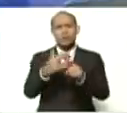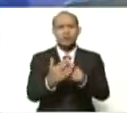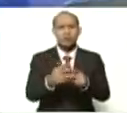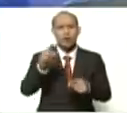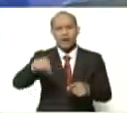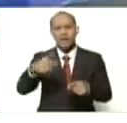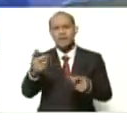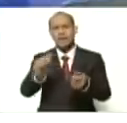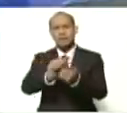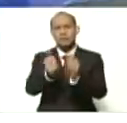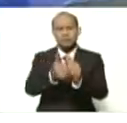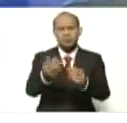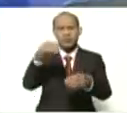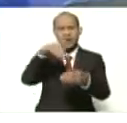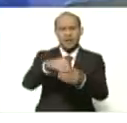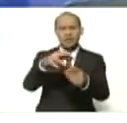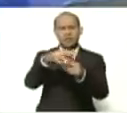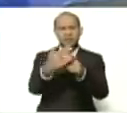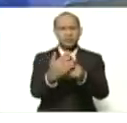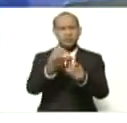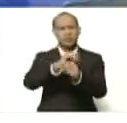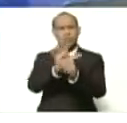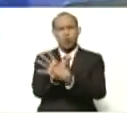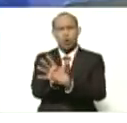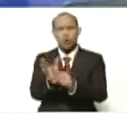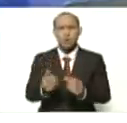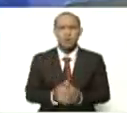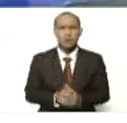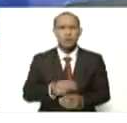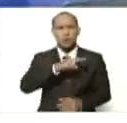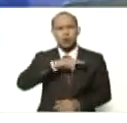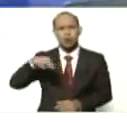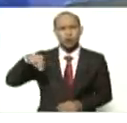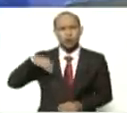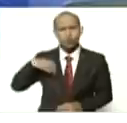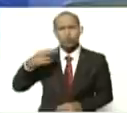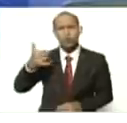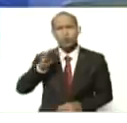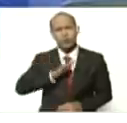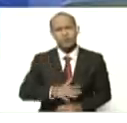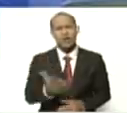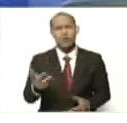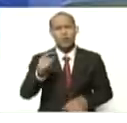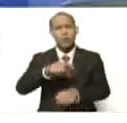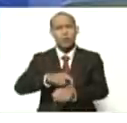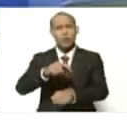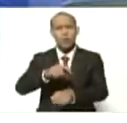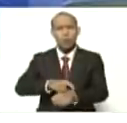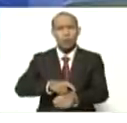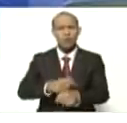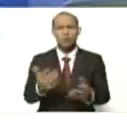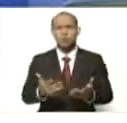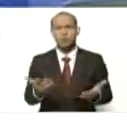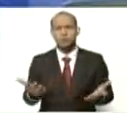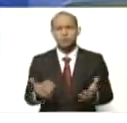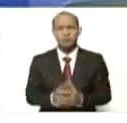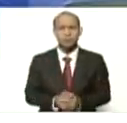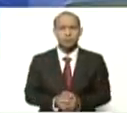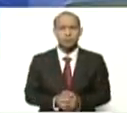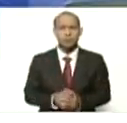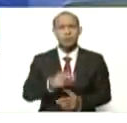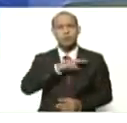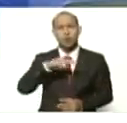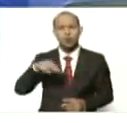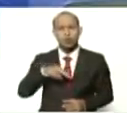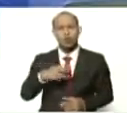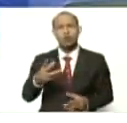circunstancia de esta variante nosotros estamos precisamente en el momento donde debemos retomar